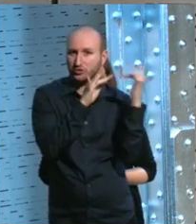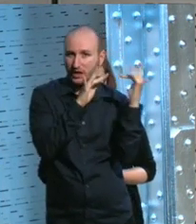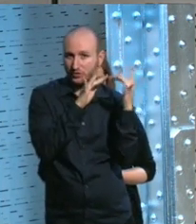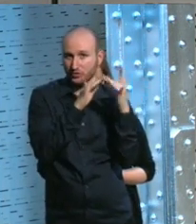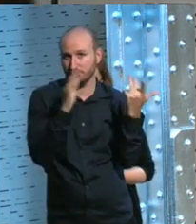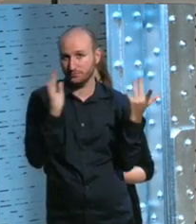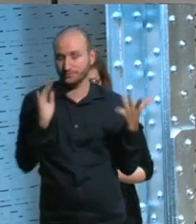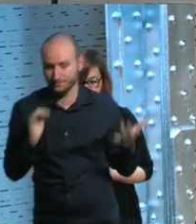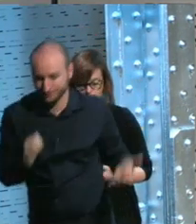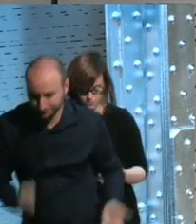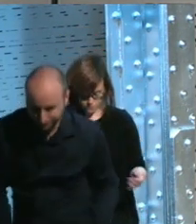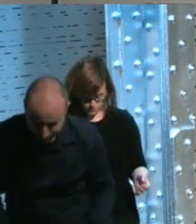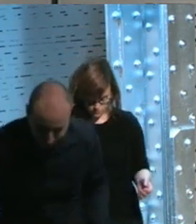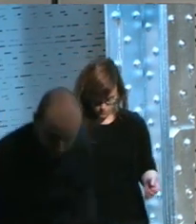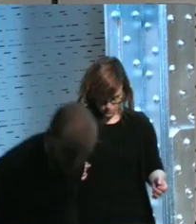decir,